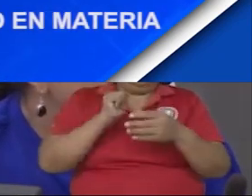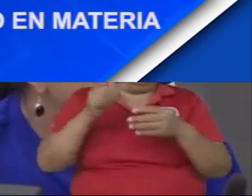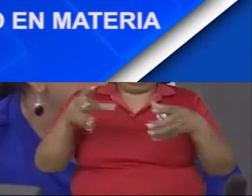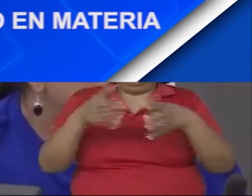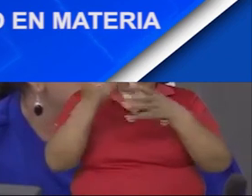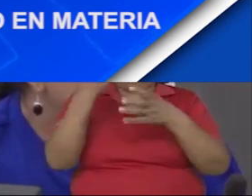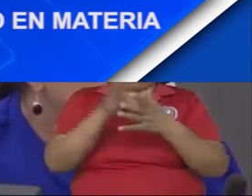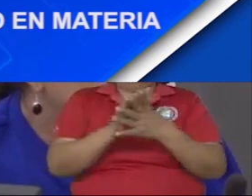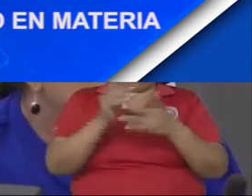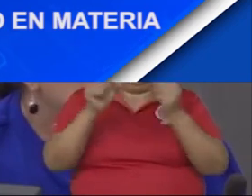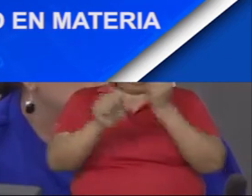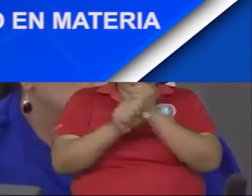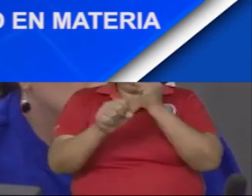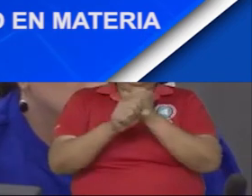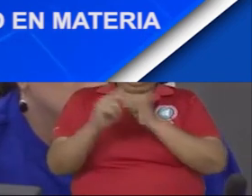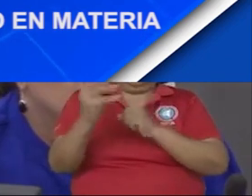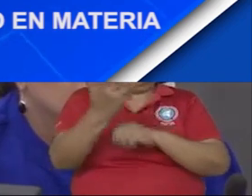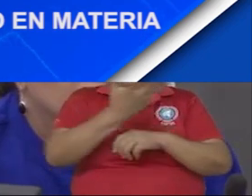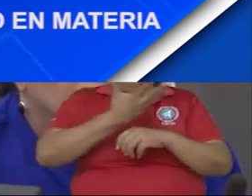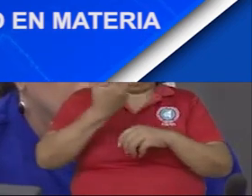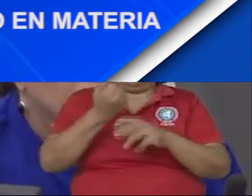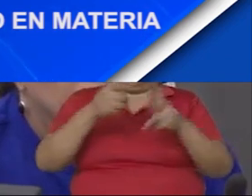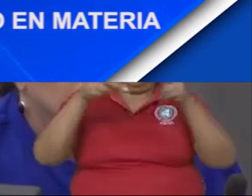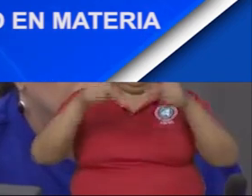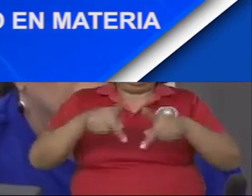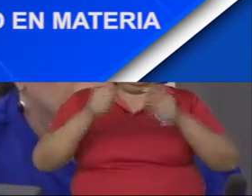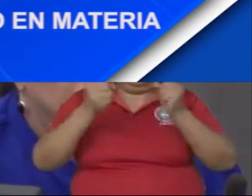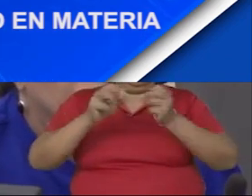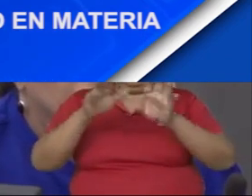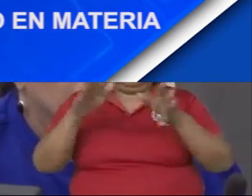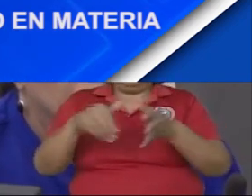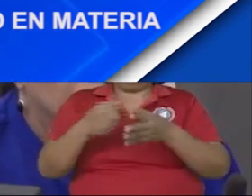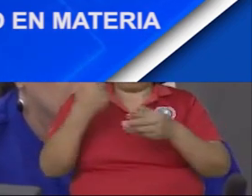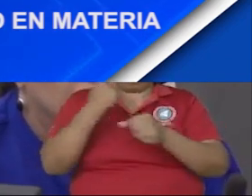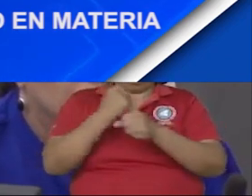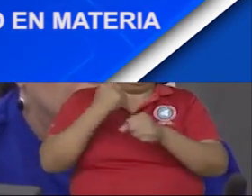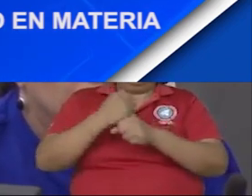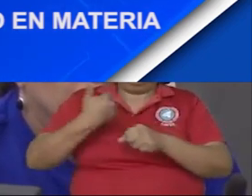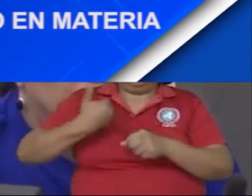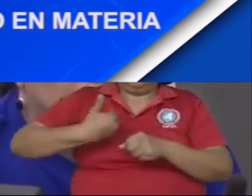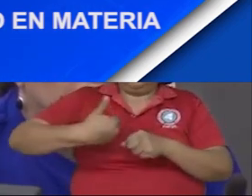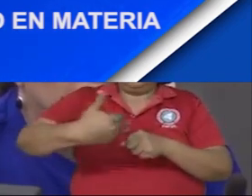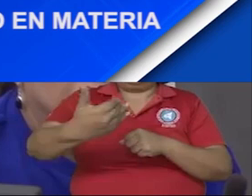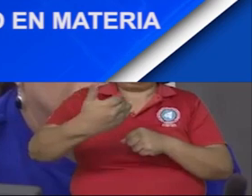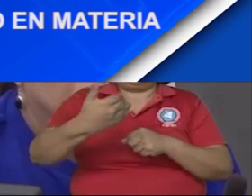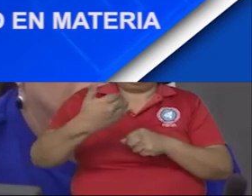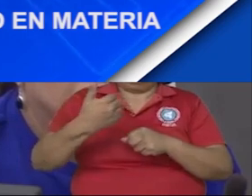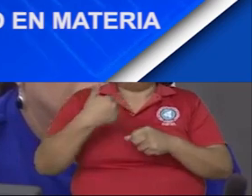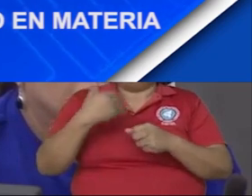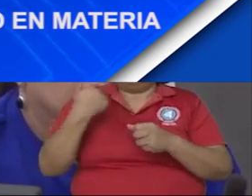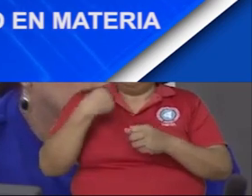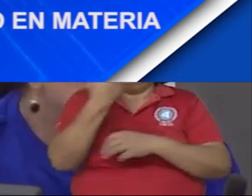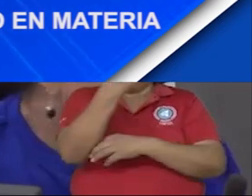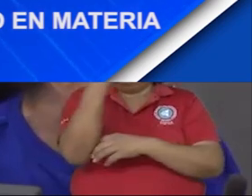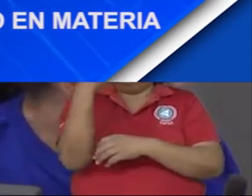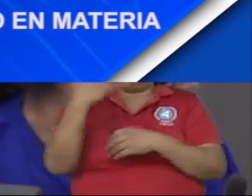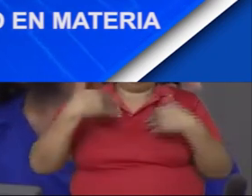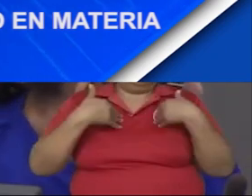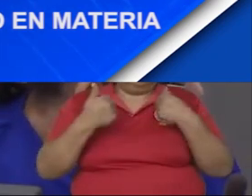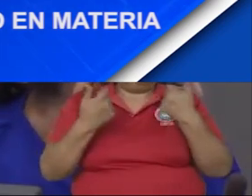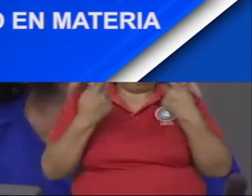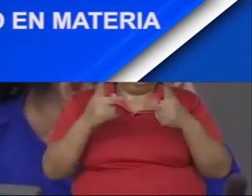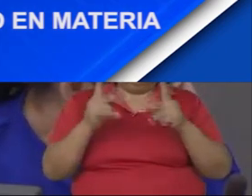Es tarea de todas y todos trabajar por un ambiente sano y un mundo